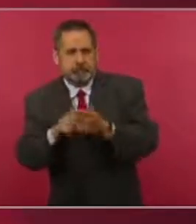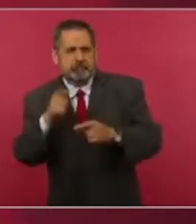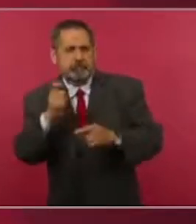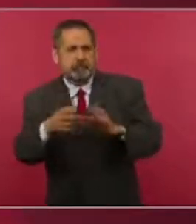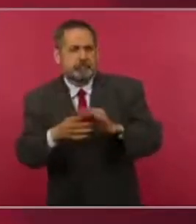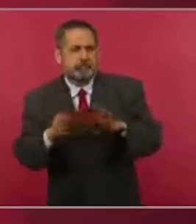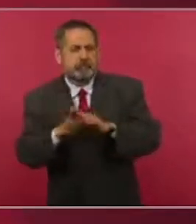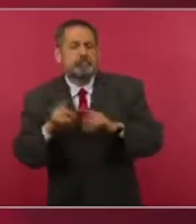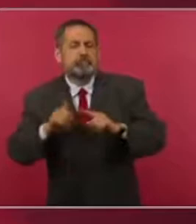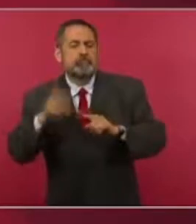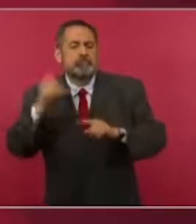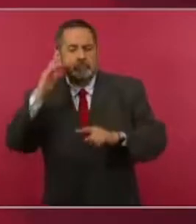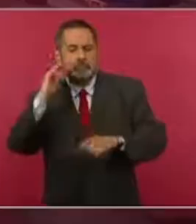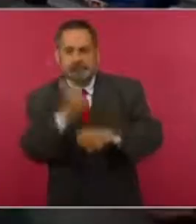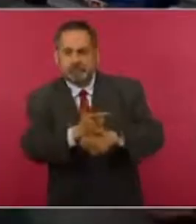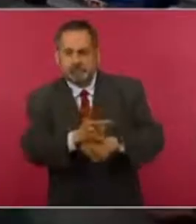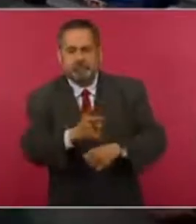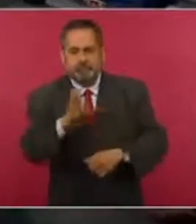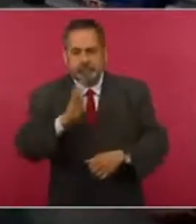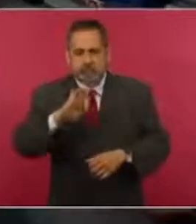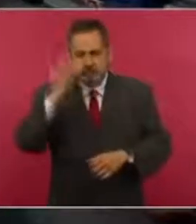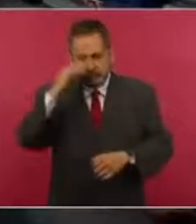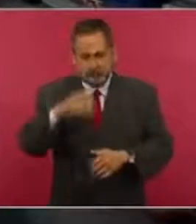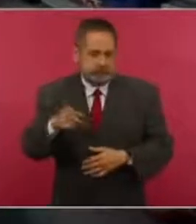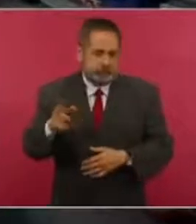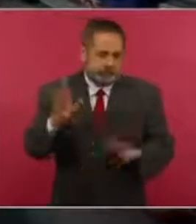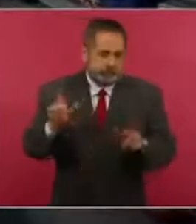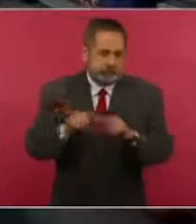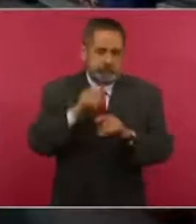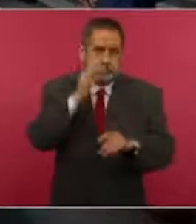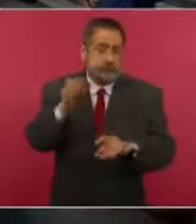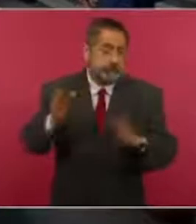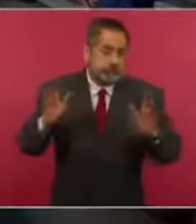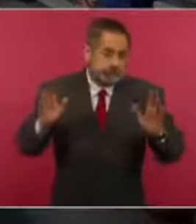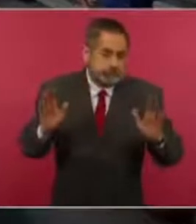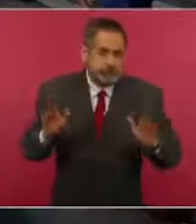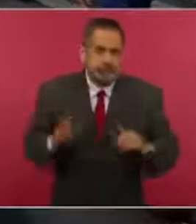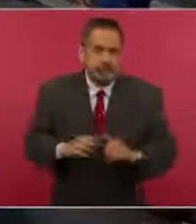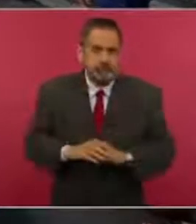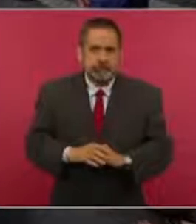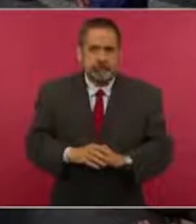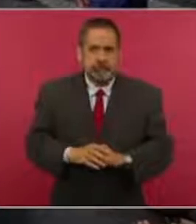identificado quién fue. Eso es lo... Pero no...